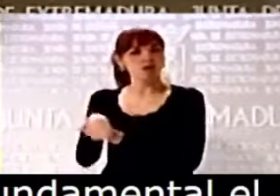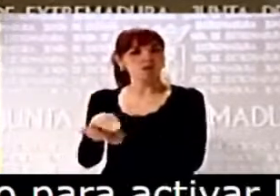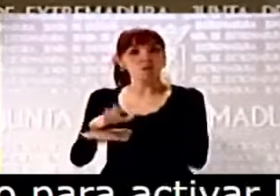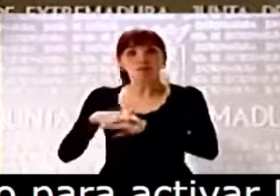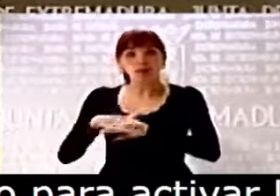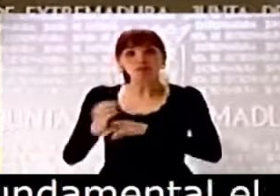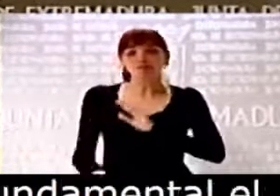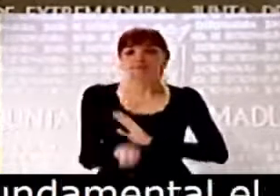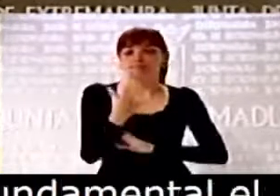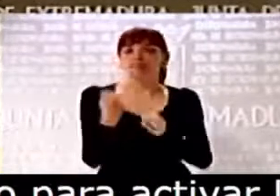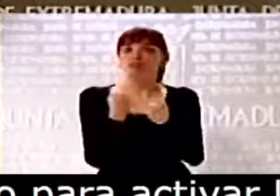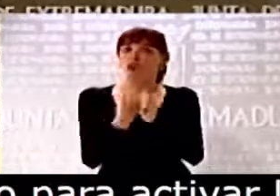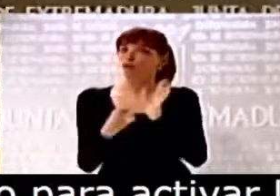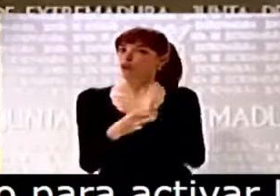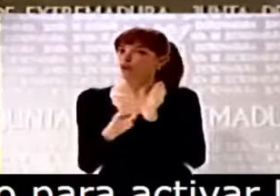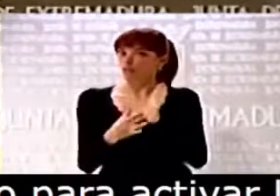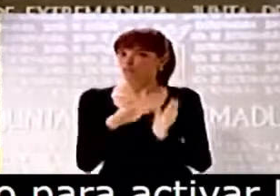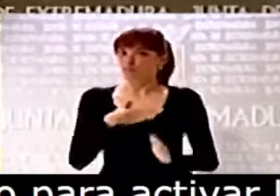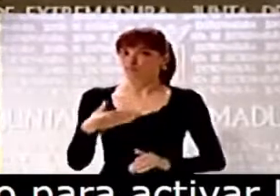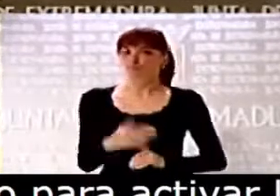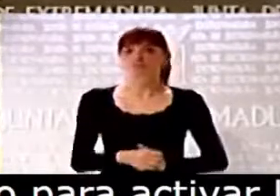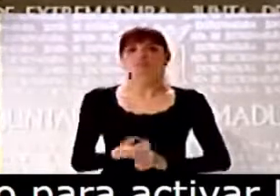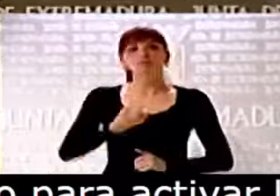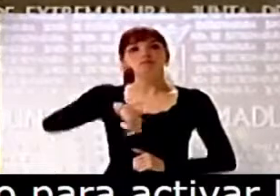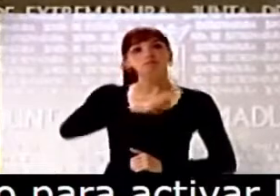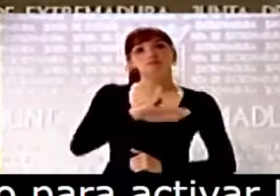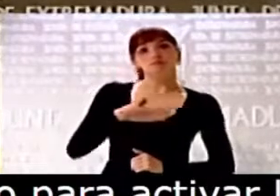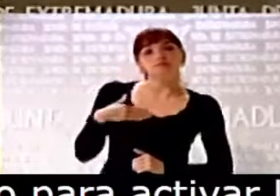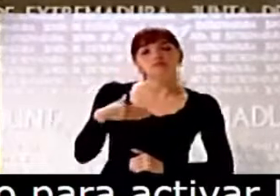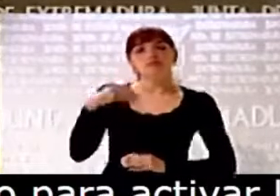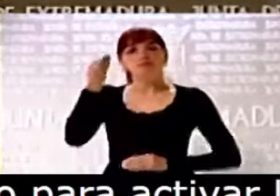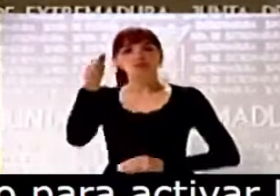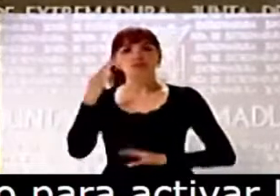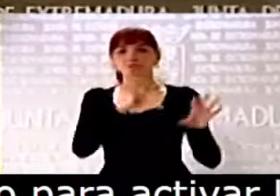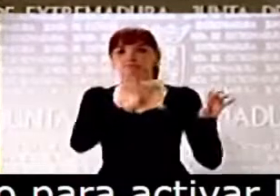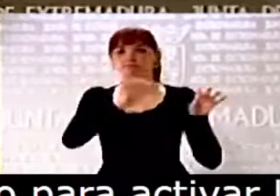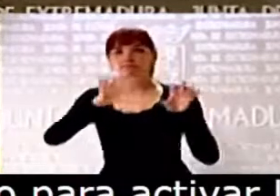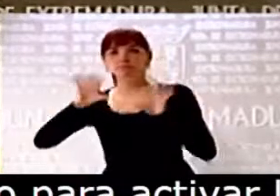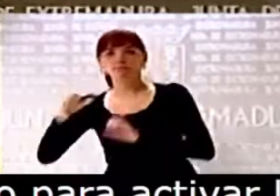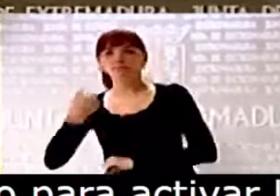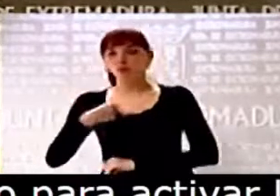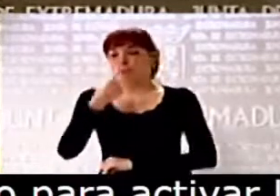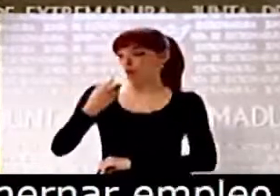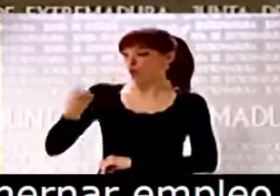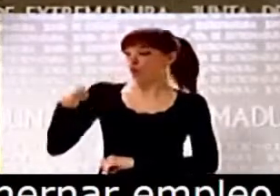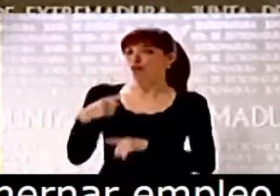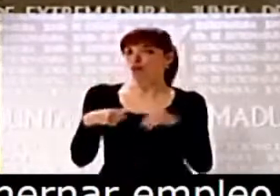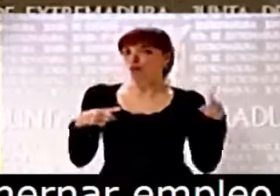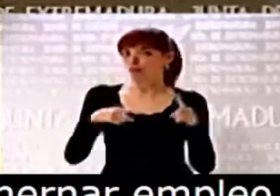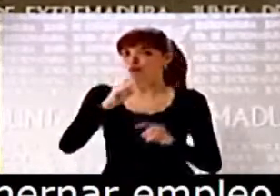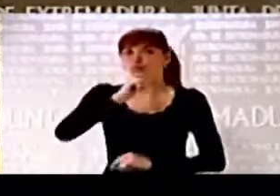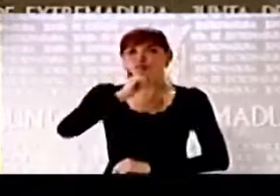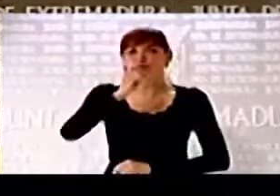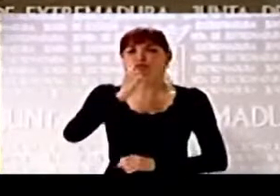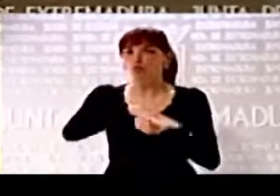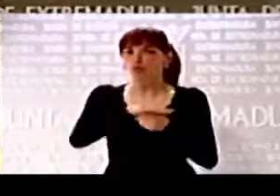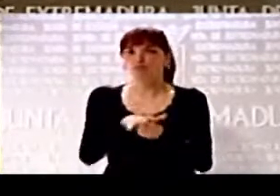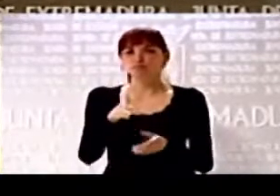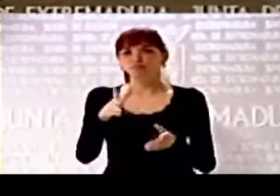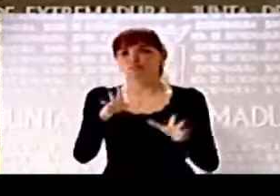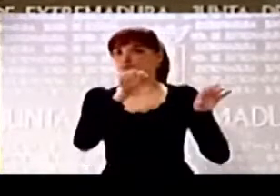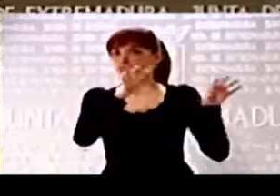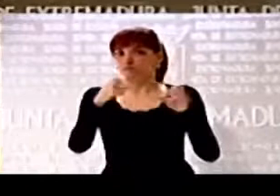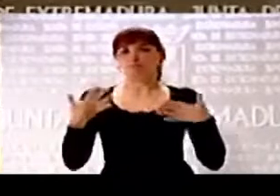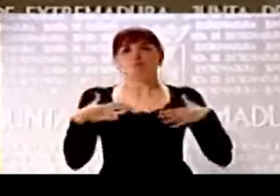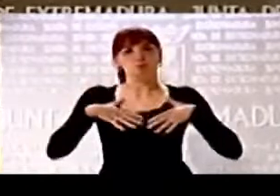calidad. Queremos pasar, y creo que los aprendizajes que han quedado de este año y medio tan difícil de pandemia